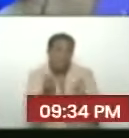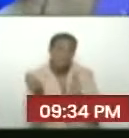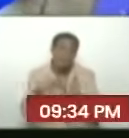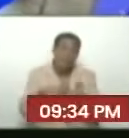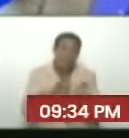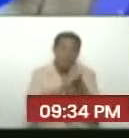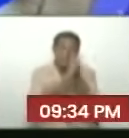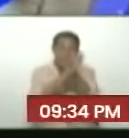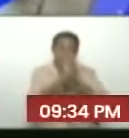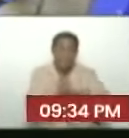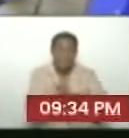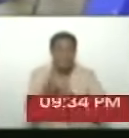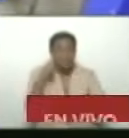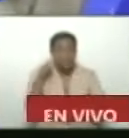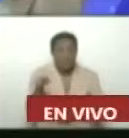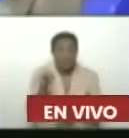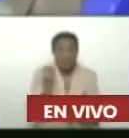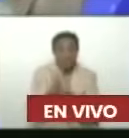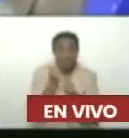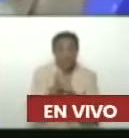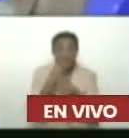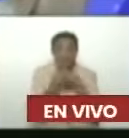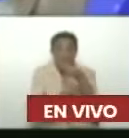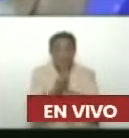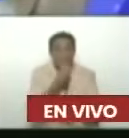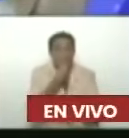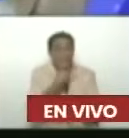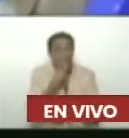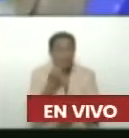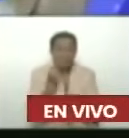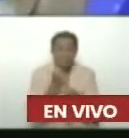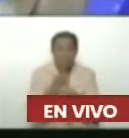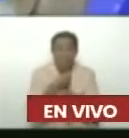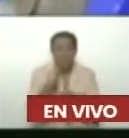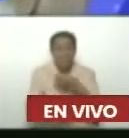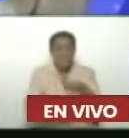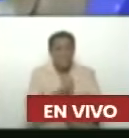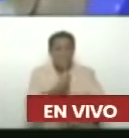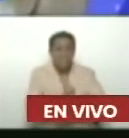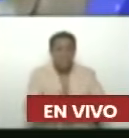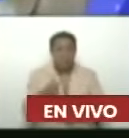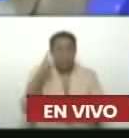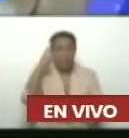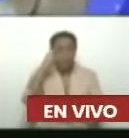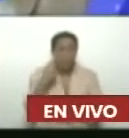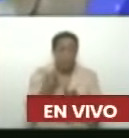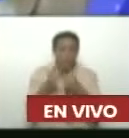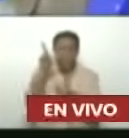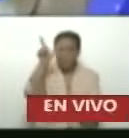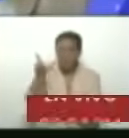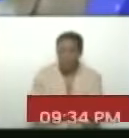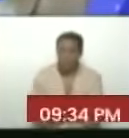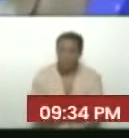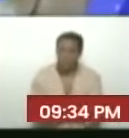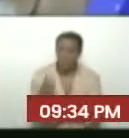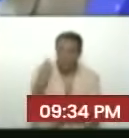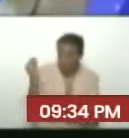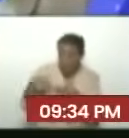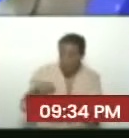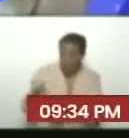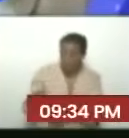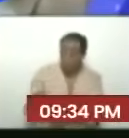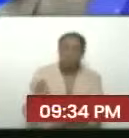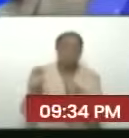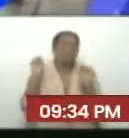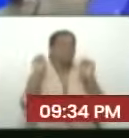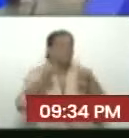y culminar este hermoso trabajo con nuestro libertador Simón Bolívar. ¿Qué te parece, Josué? Claro